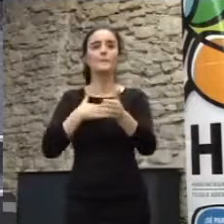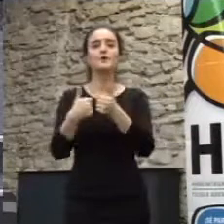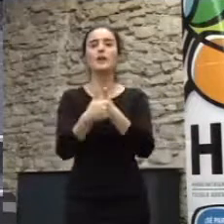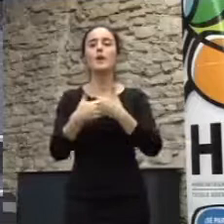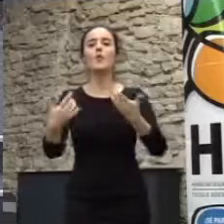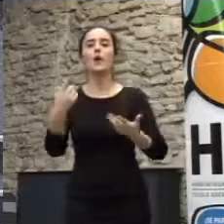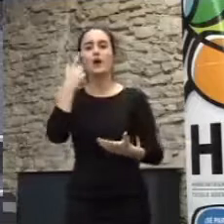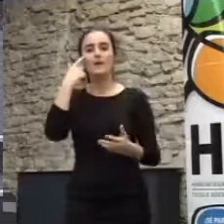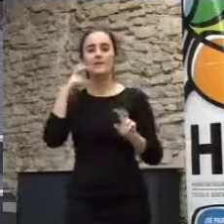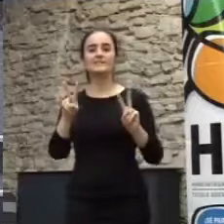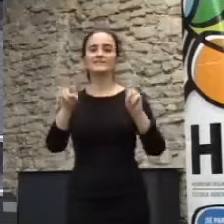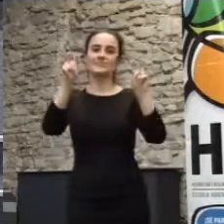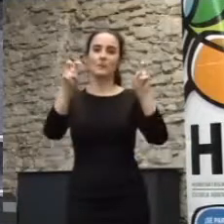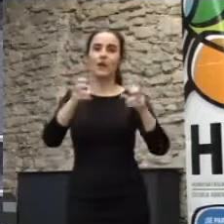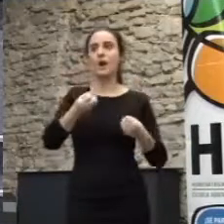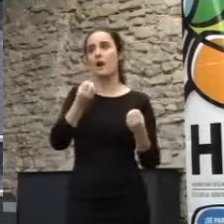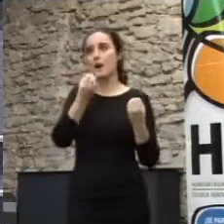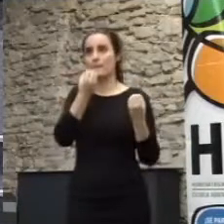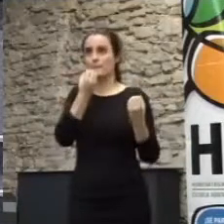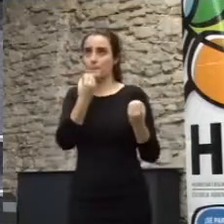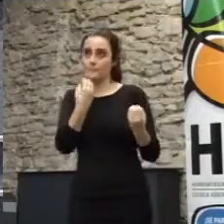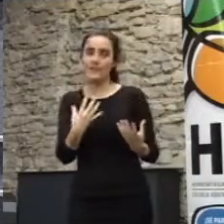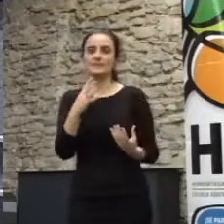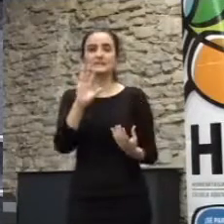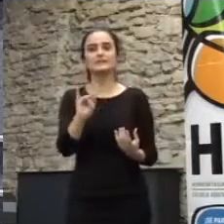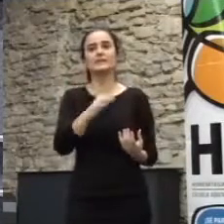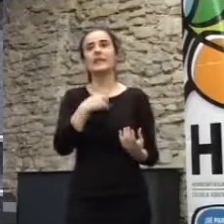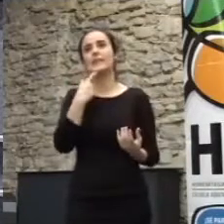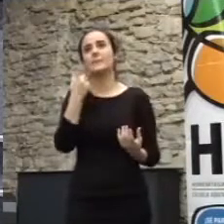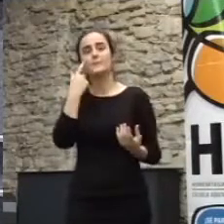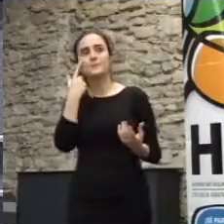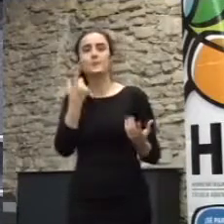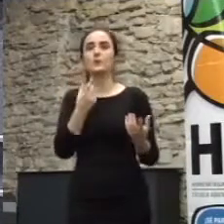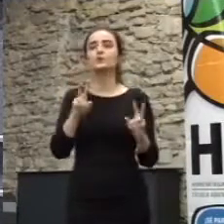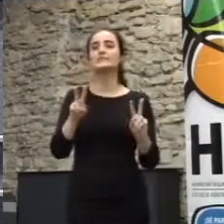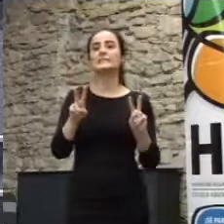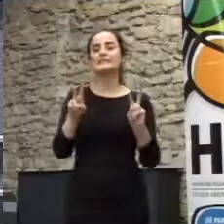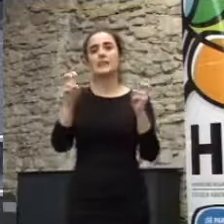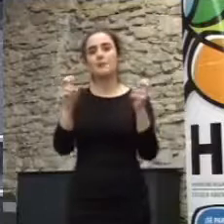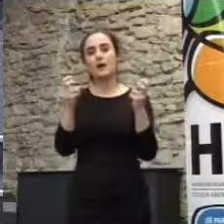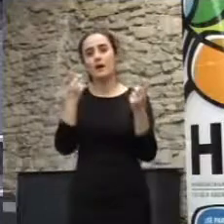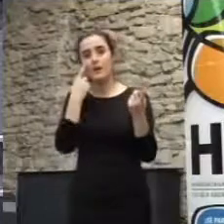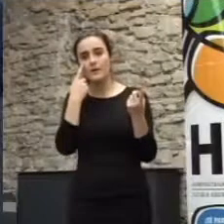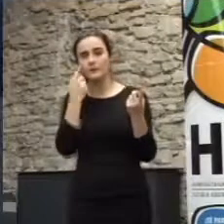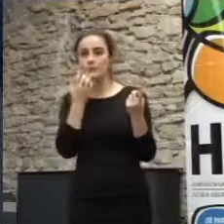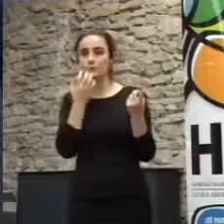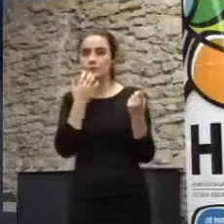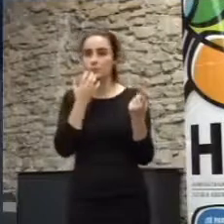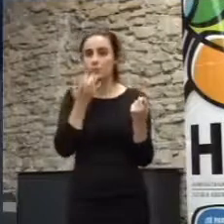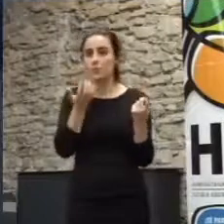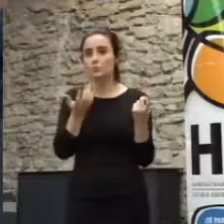si es un tema propio. Si es un tema, bueno, propio por tema propio quiero decir, si es un tema que, bueno, pues que ha acabado saliendo o lo